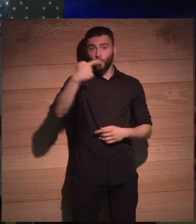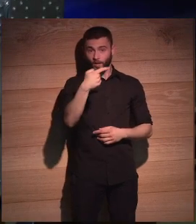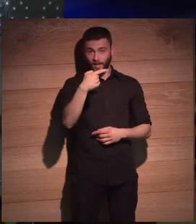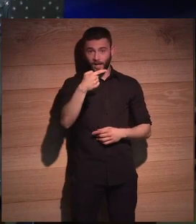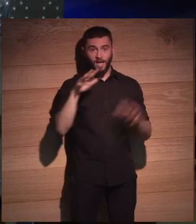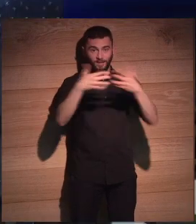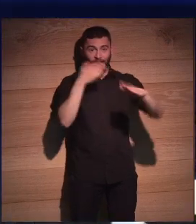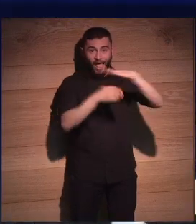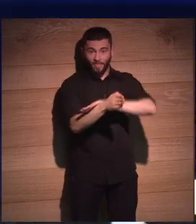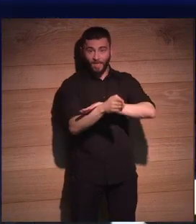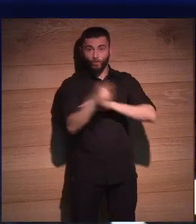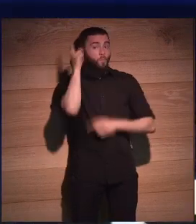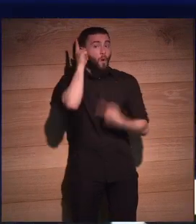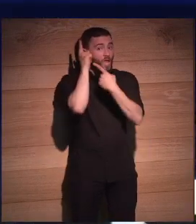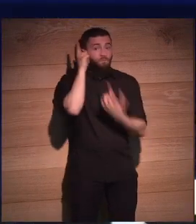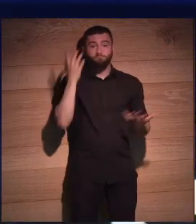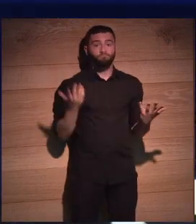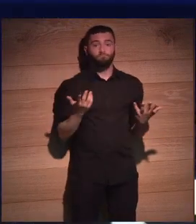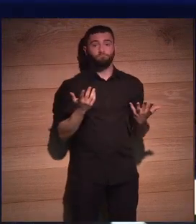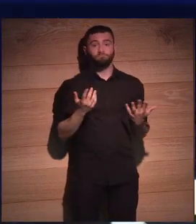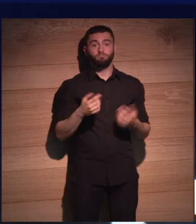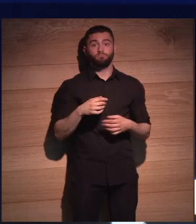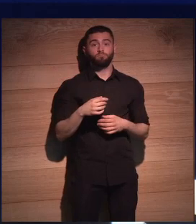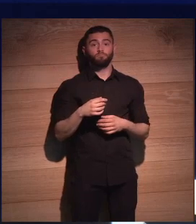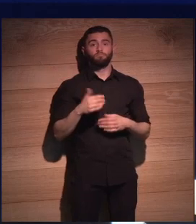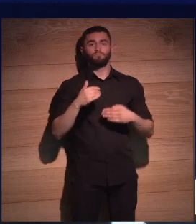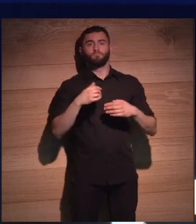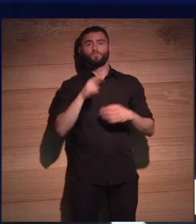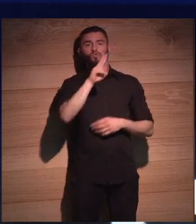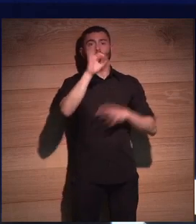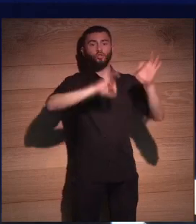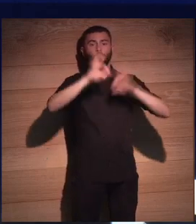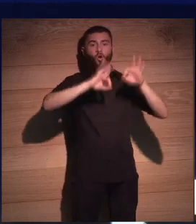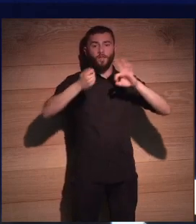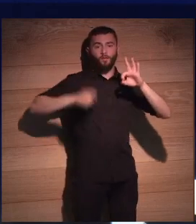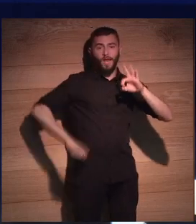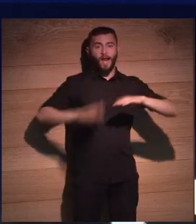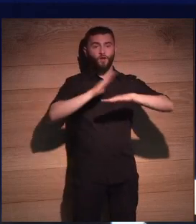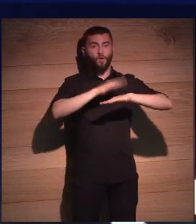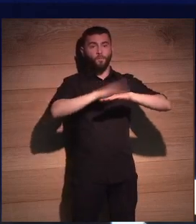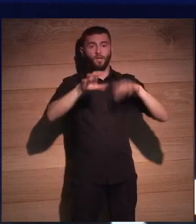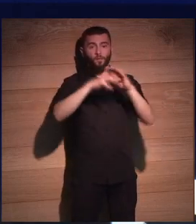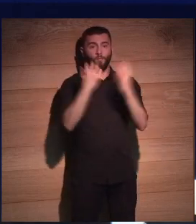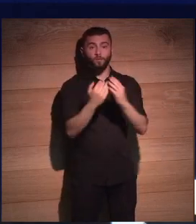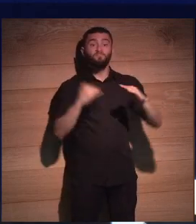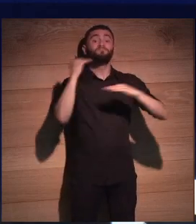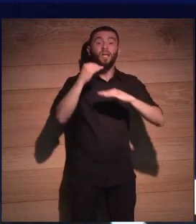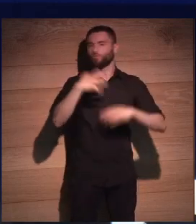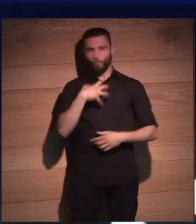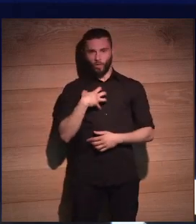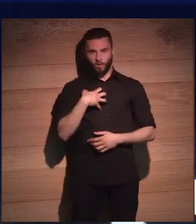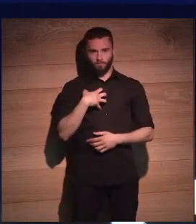de acceso a Internet en un móvil nunca debe ser más alto que el 2% del salario mínimo interprofesional,